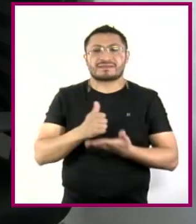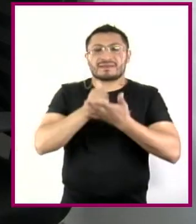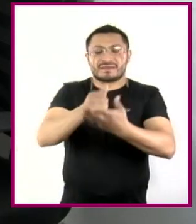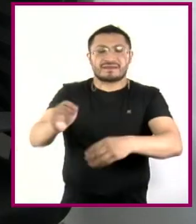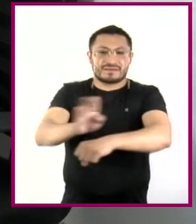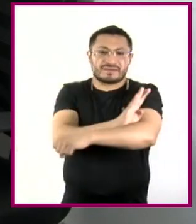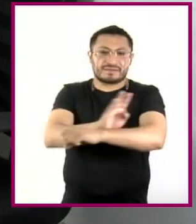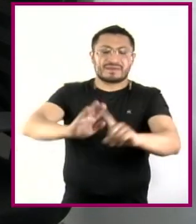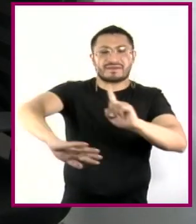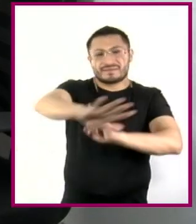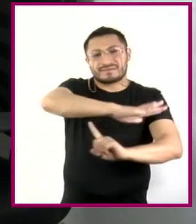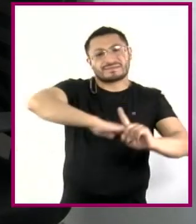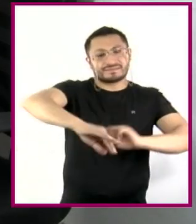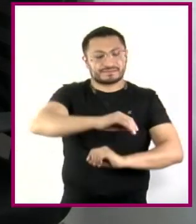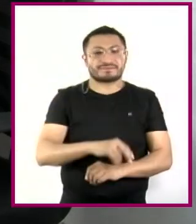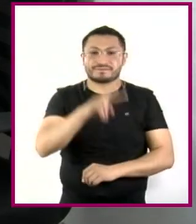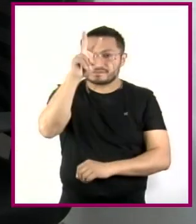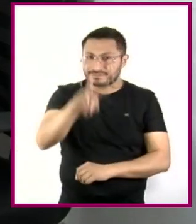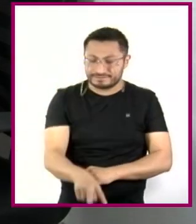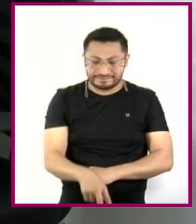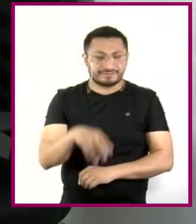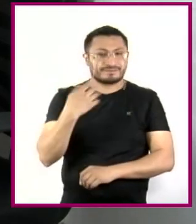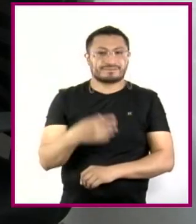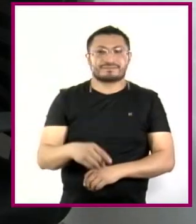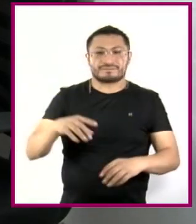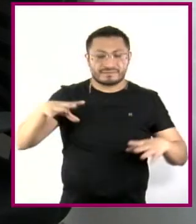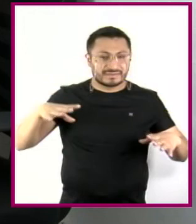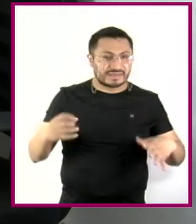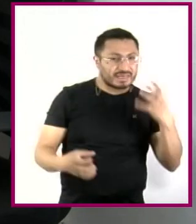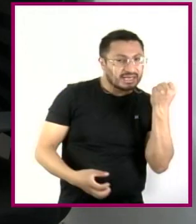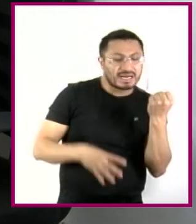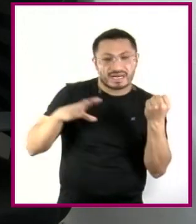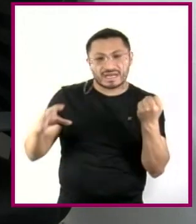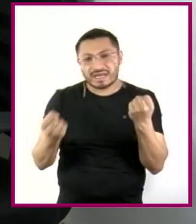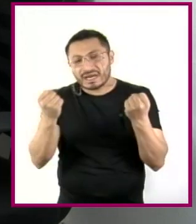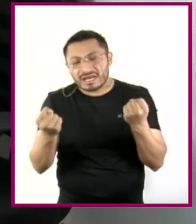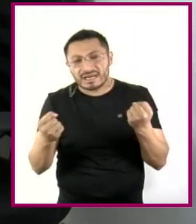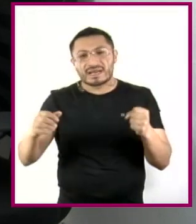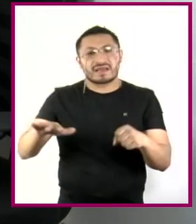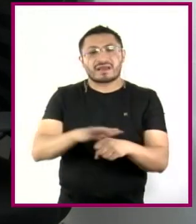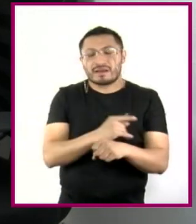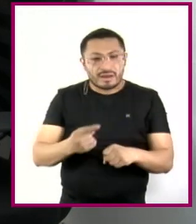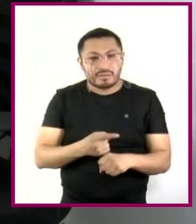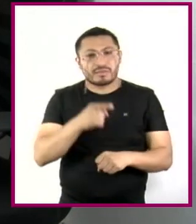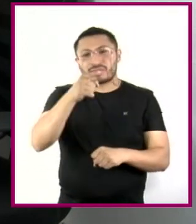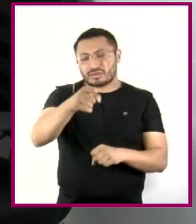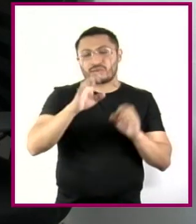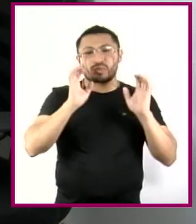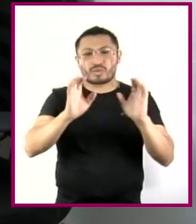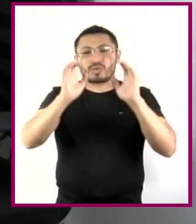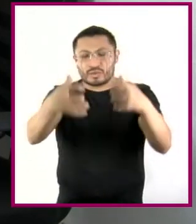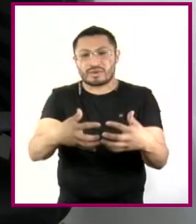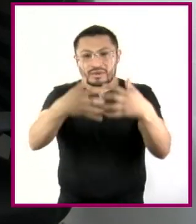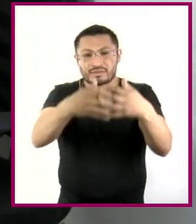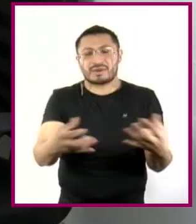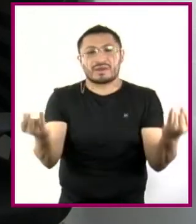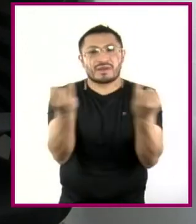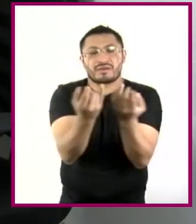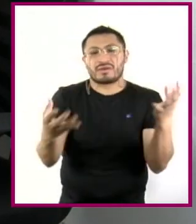entorno. La verdad es como dicen, un ganar-ganar. Porque mientras cuidan su imagen, al mismo tiempo cuidan al medio